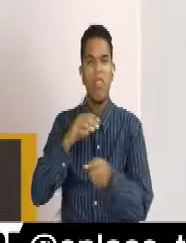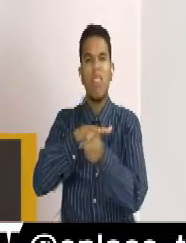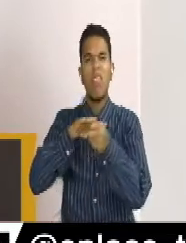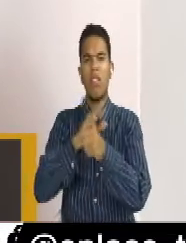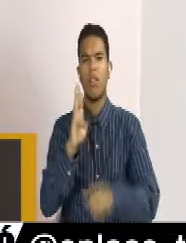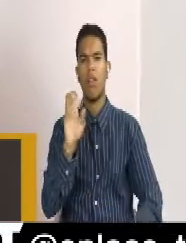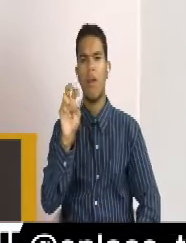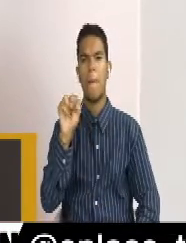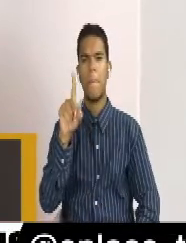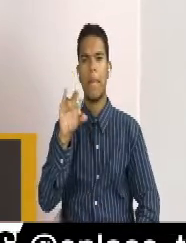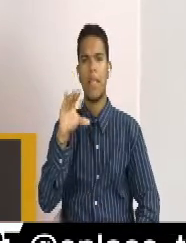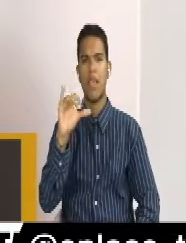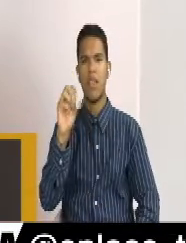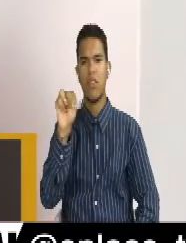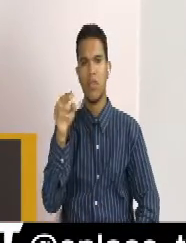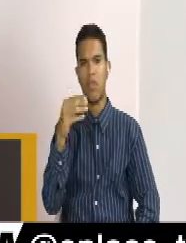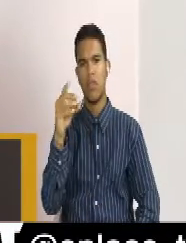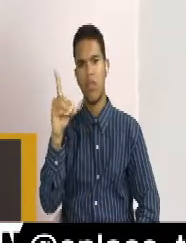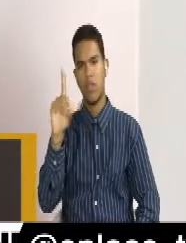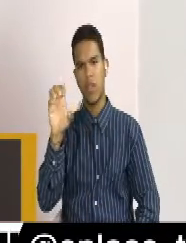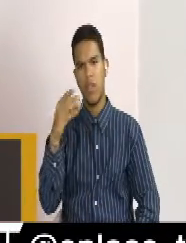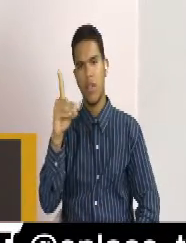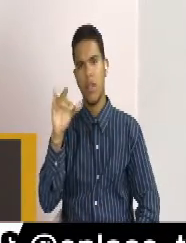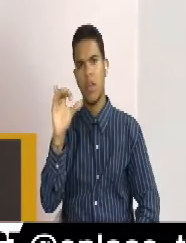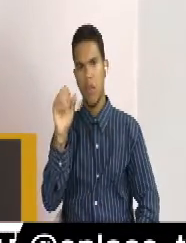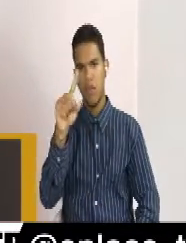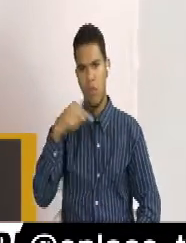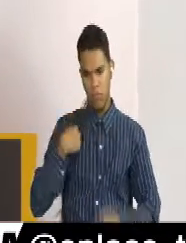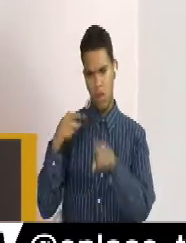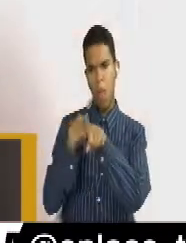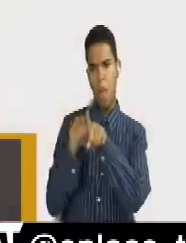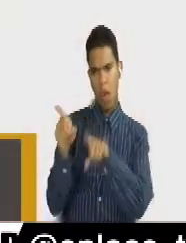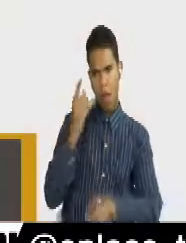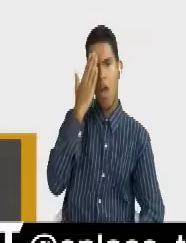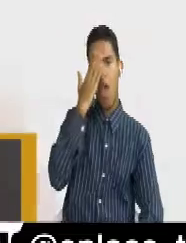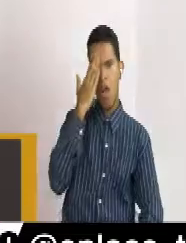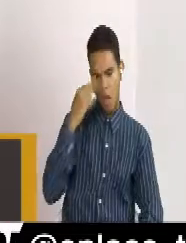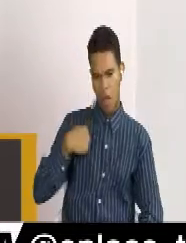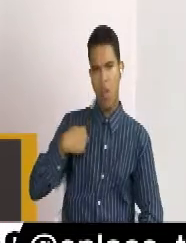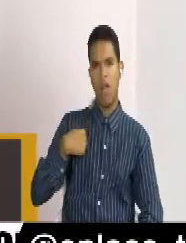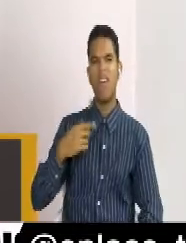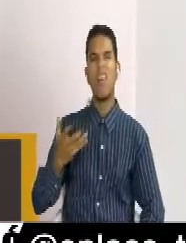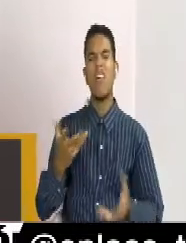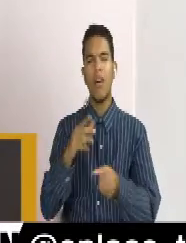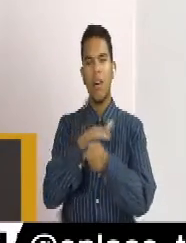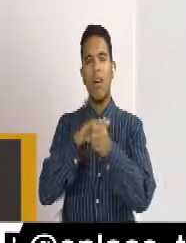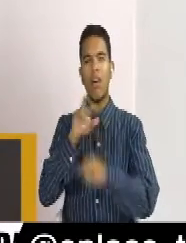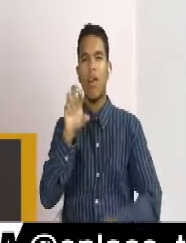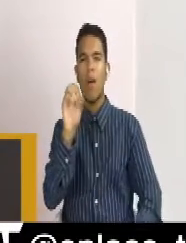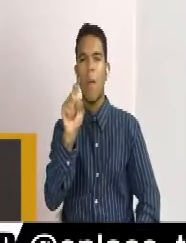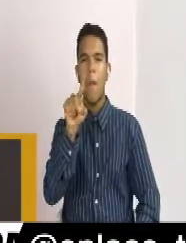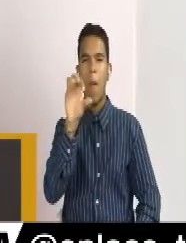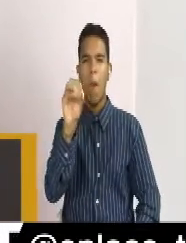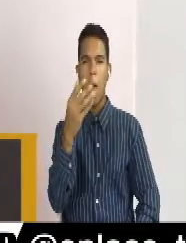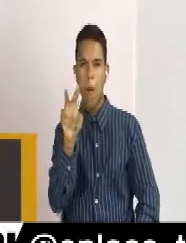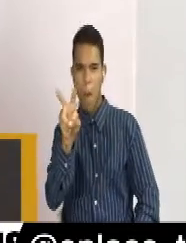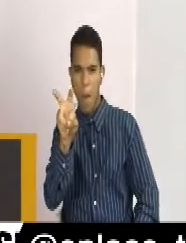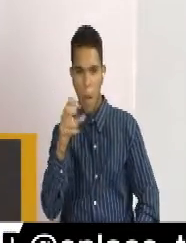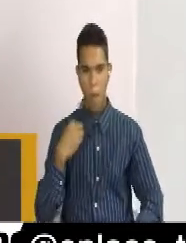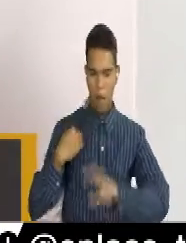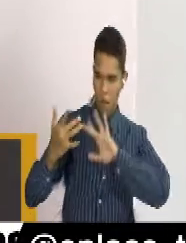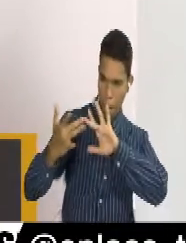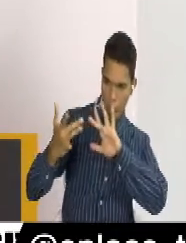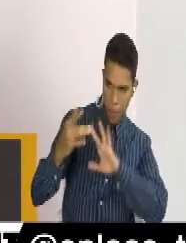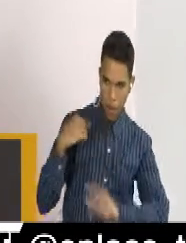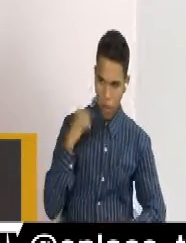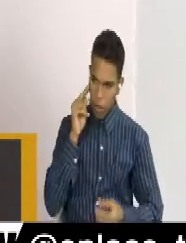mi hermano sabe, estoy ubicado la bendición de Dios por la vía del Pozo 7. Quiero un contacto con él,